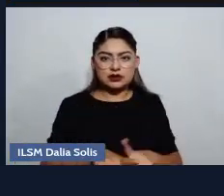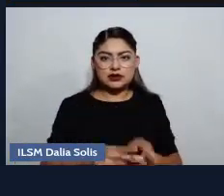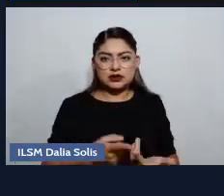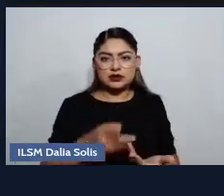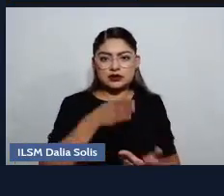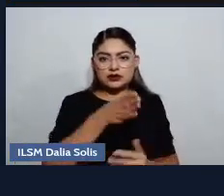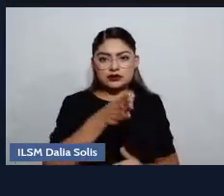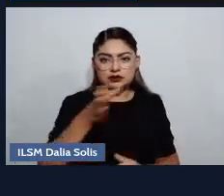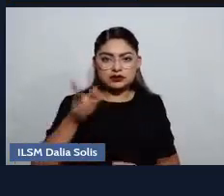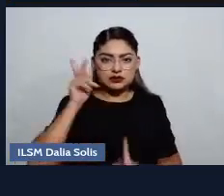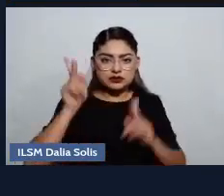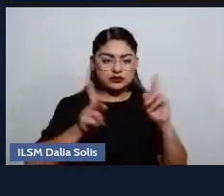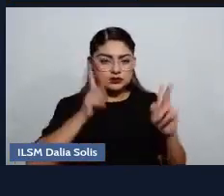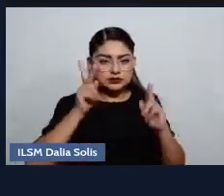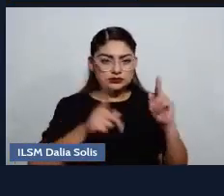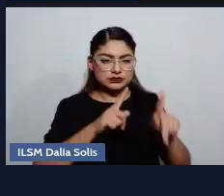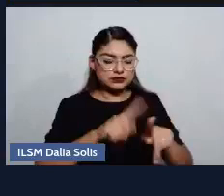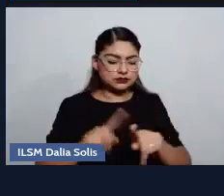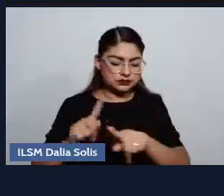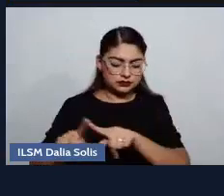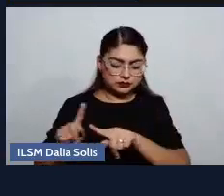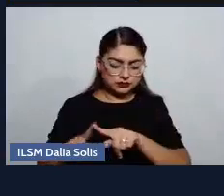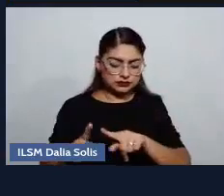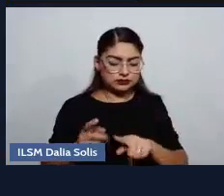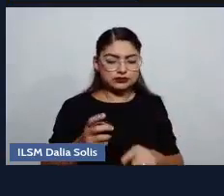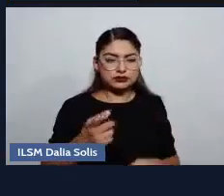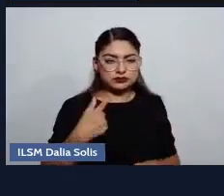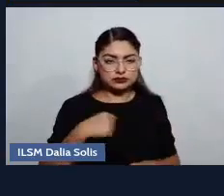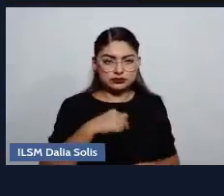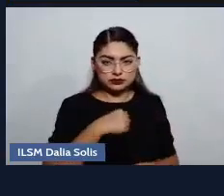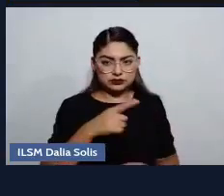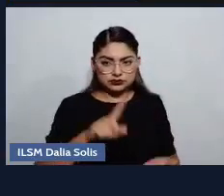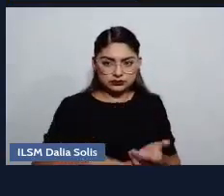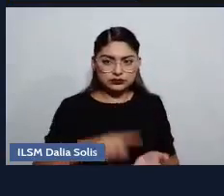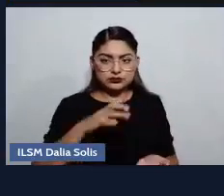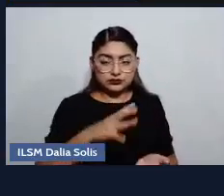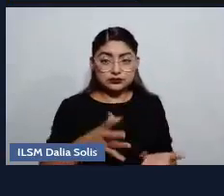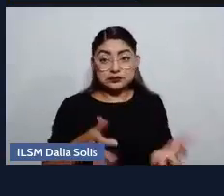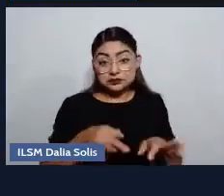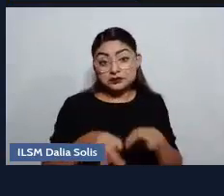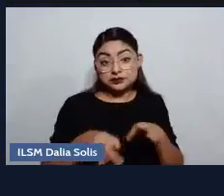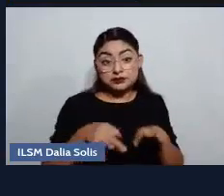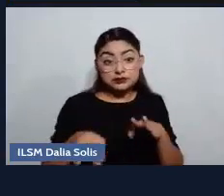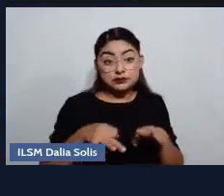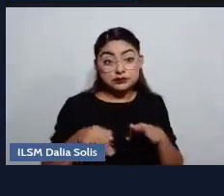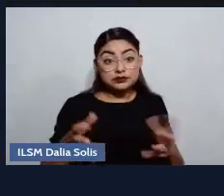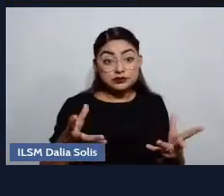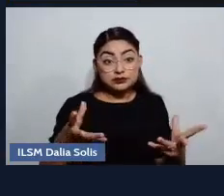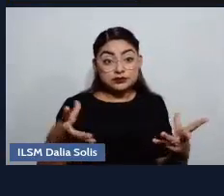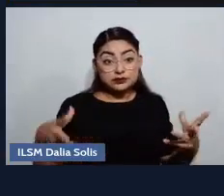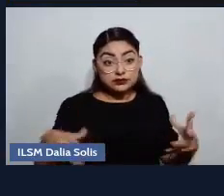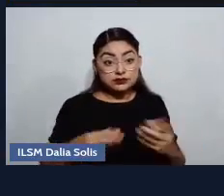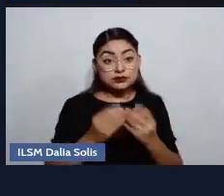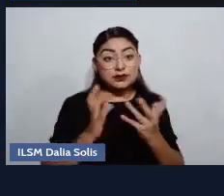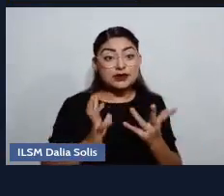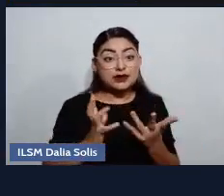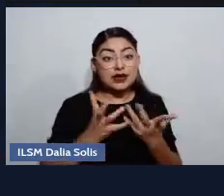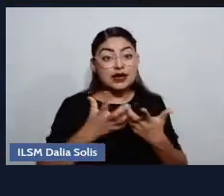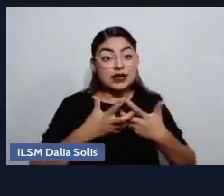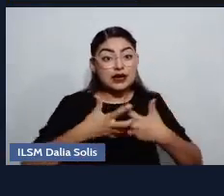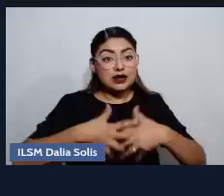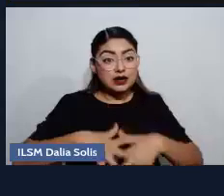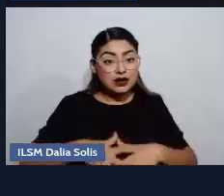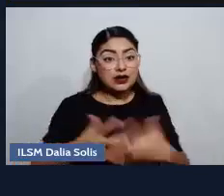o sea, es todo un trabajo en conjunto, son como engranes, o sea, la comunidad